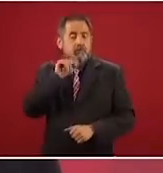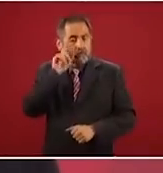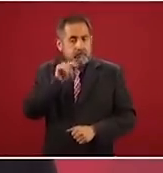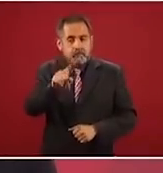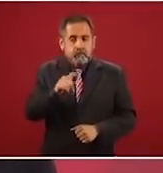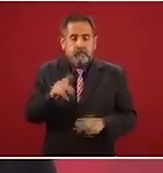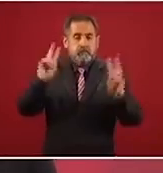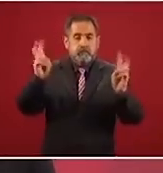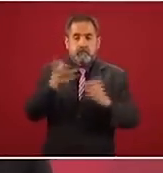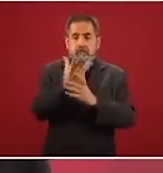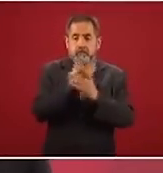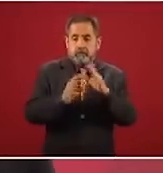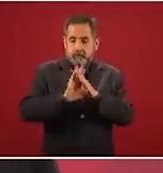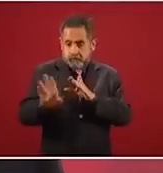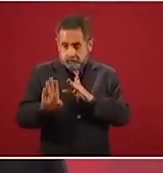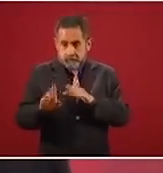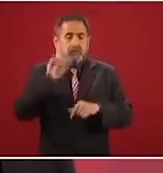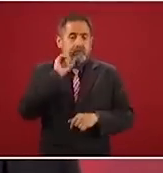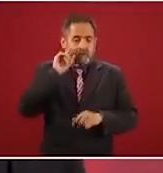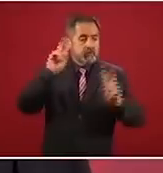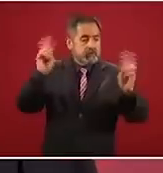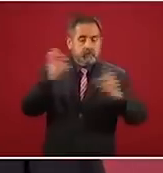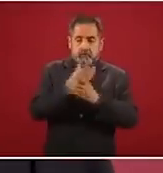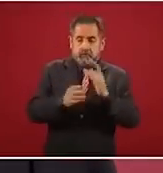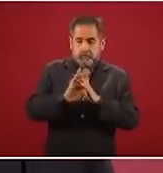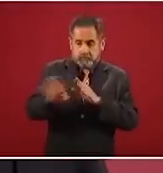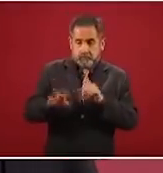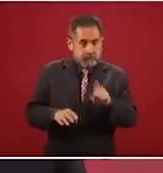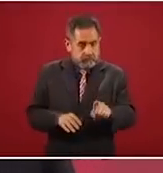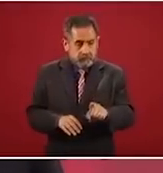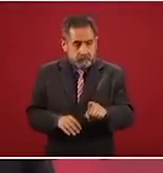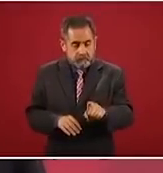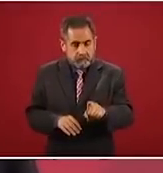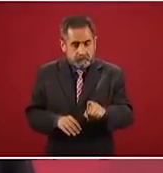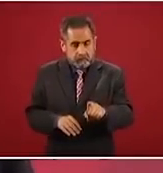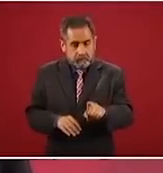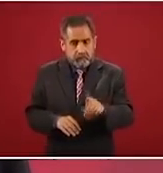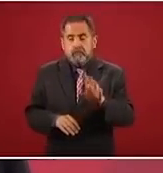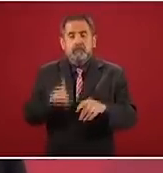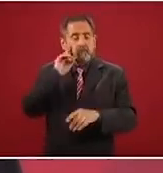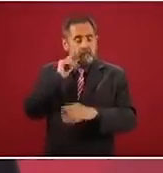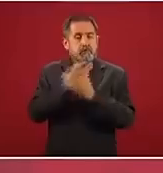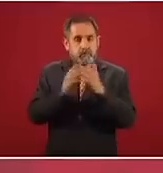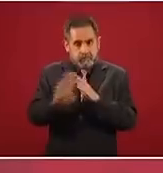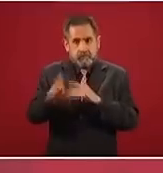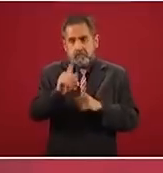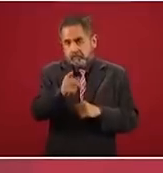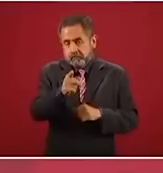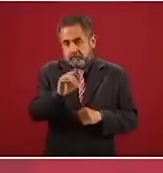Mañana migración. Mañana vamos a tener migración,